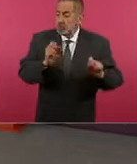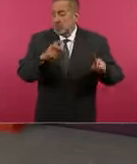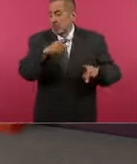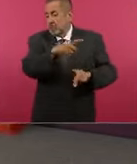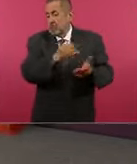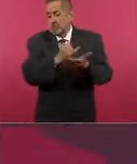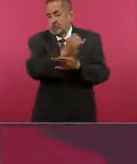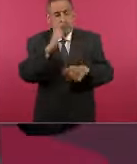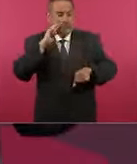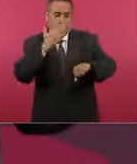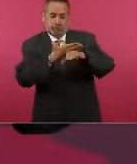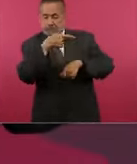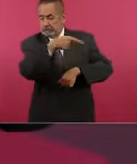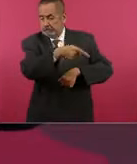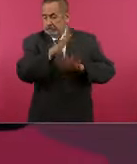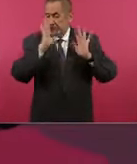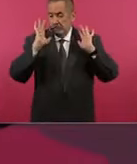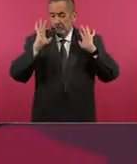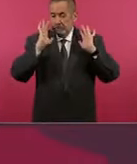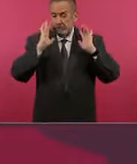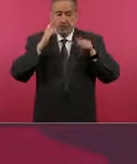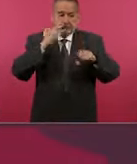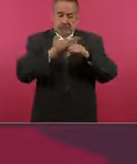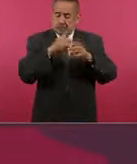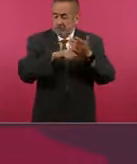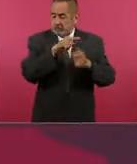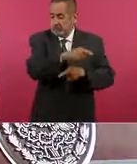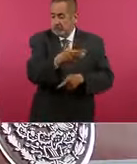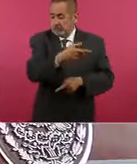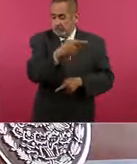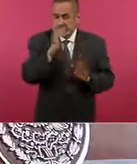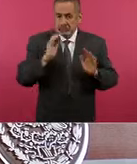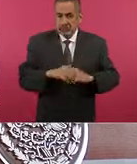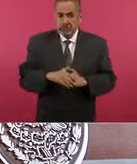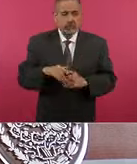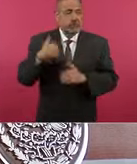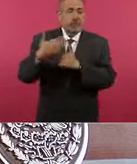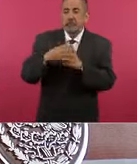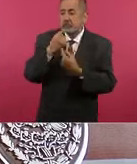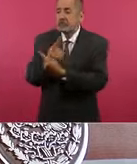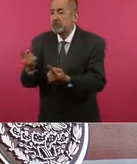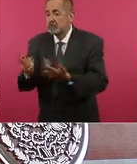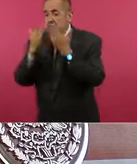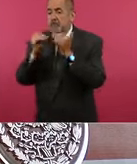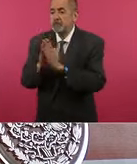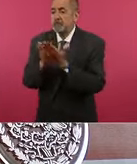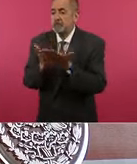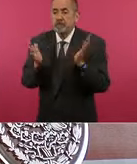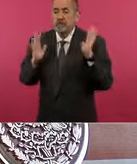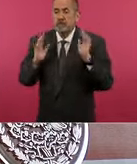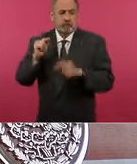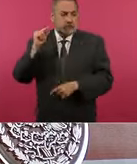Nada más que ellos asuman su responsabilidad. ¿Qué van a hacer los niños sin libros?